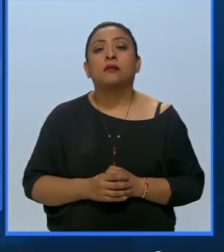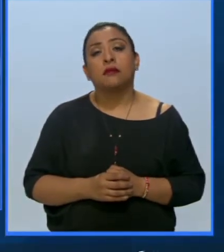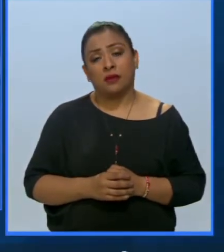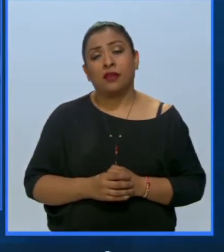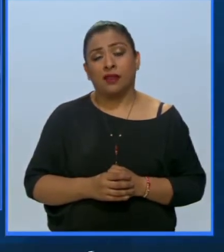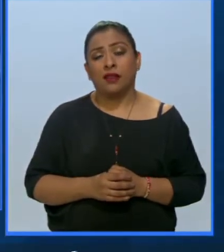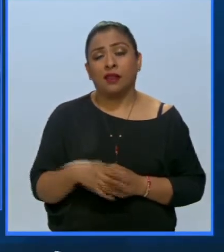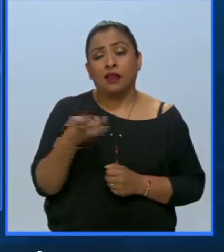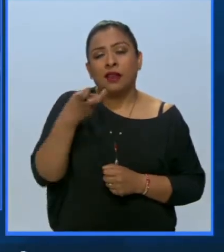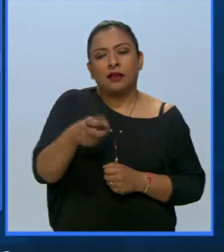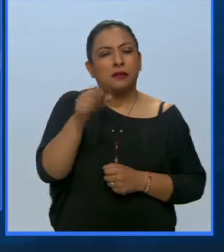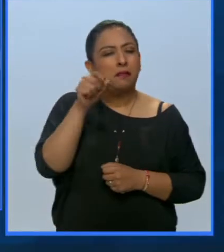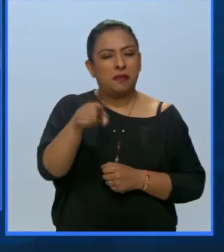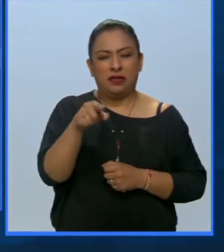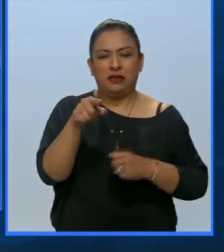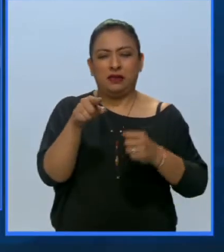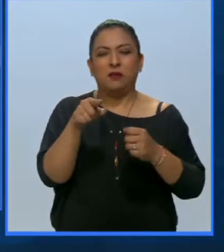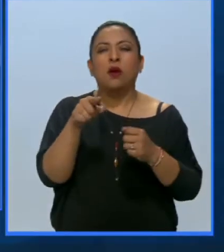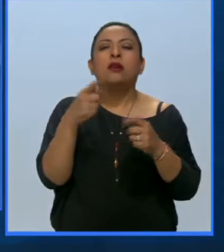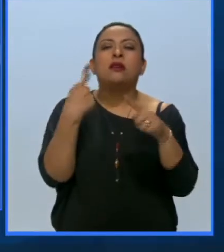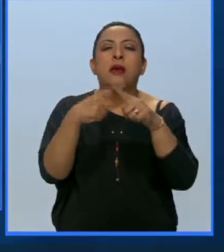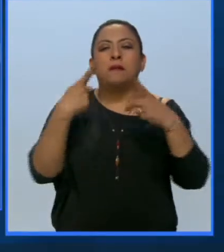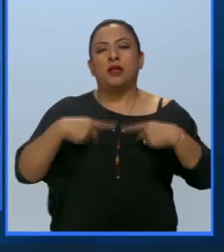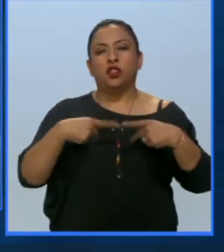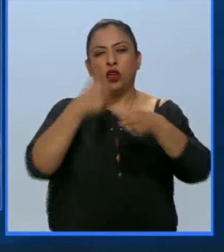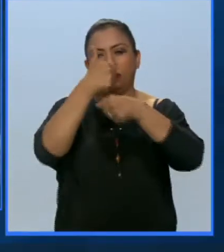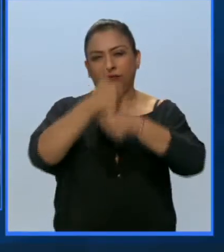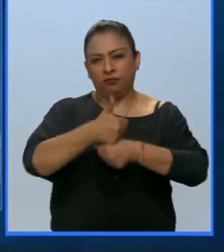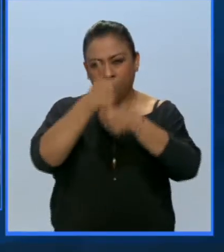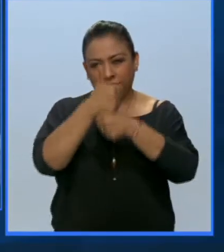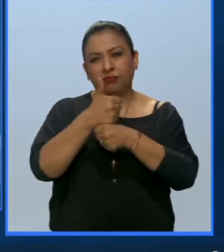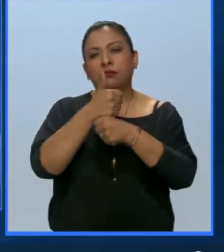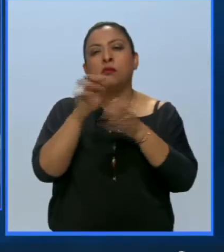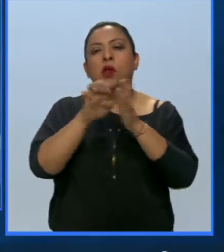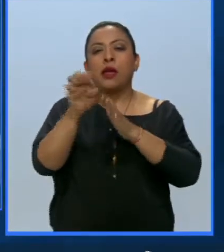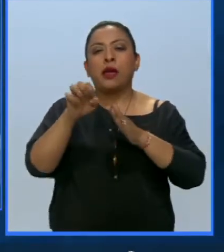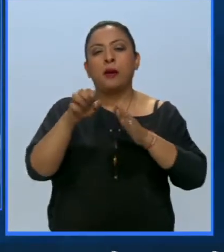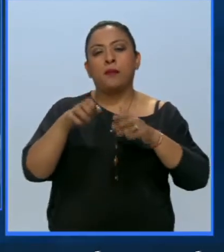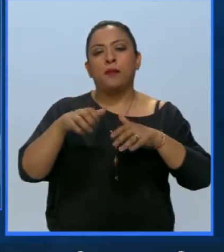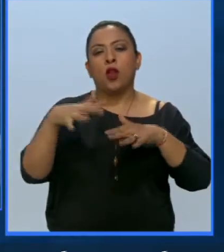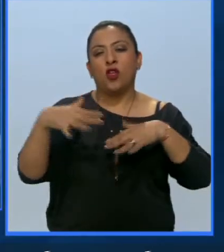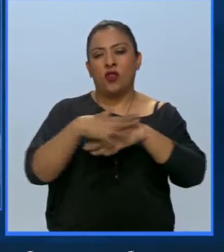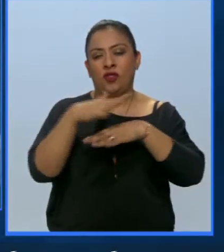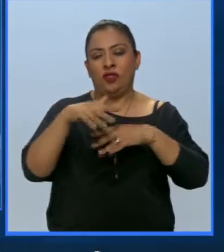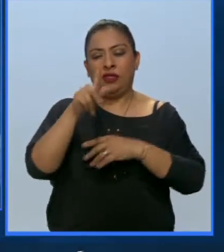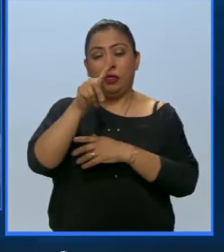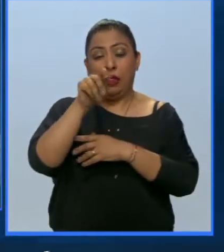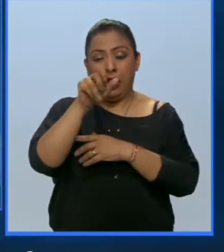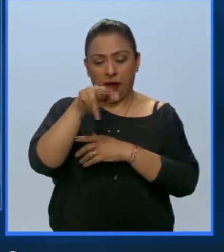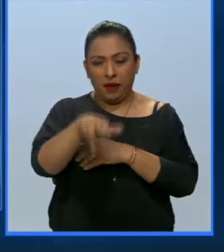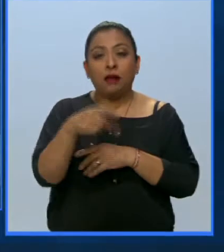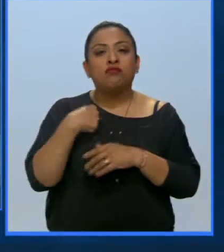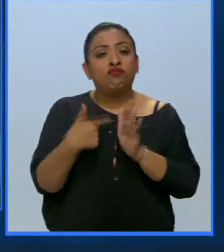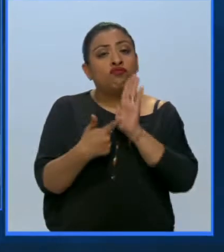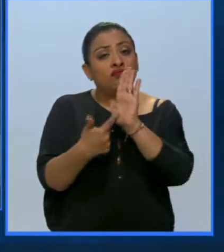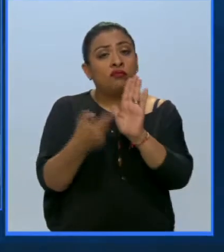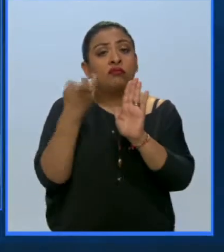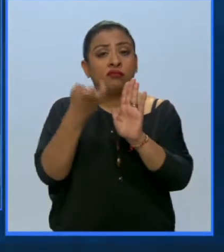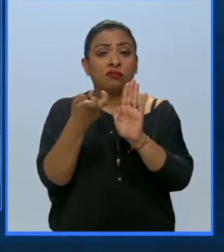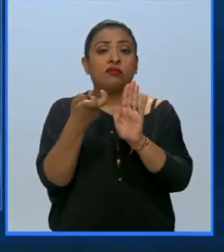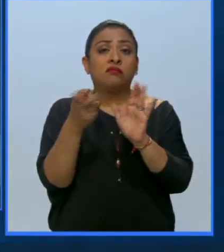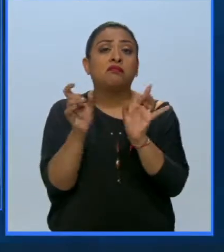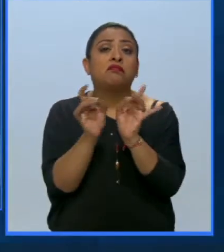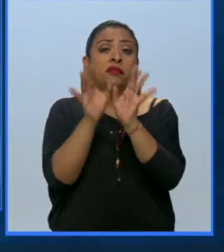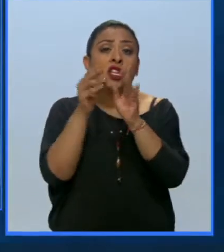En este mismo registro, el caso de los damnificados de los multifamiliares de Tlalpan son tan solo una muestra de la situación que aún